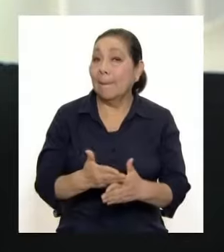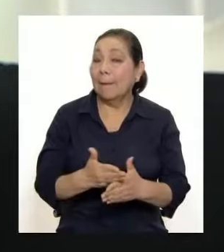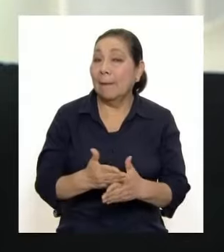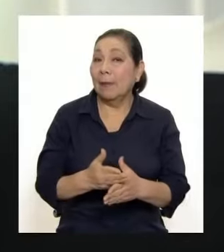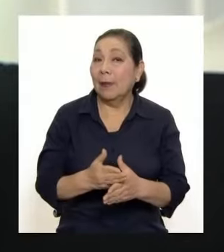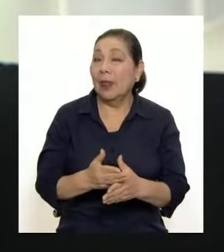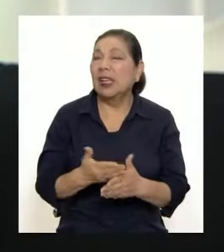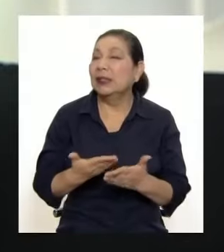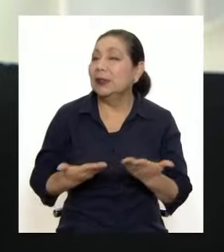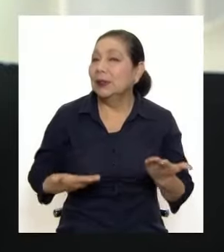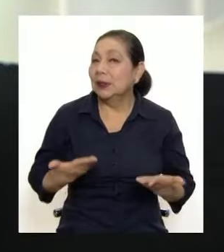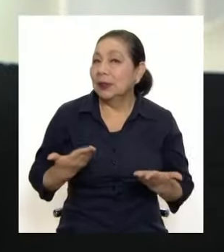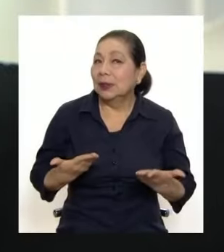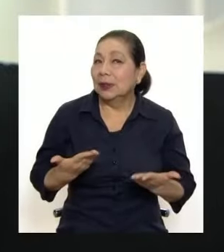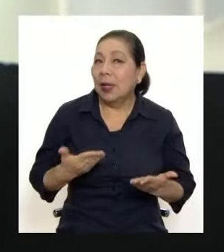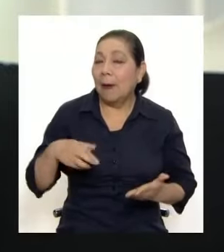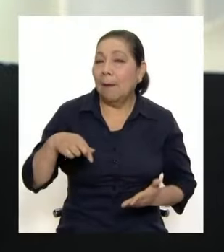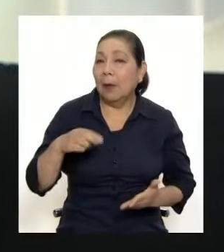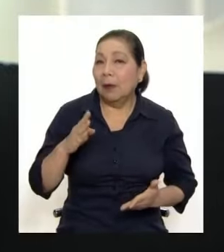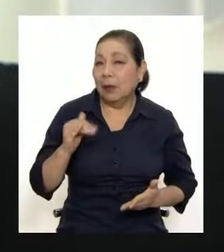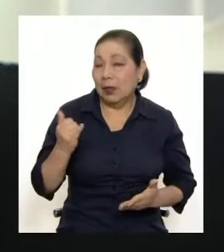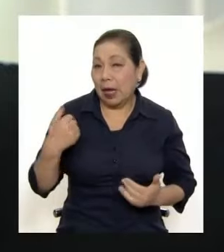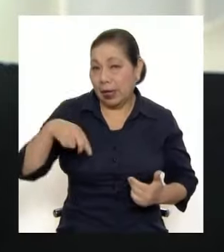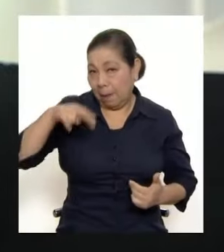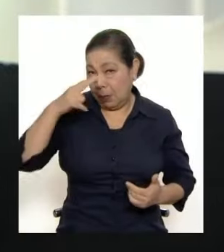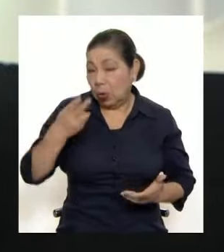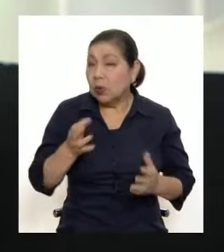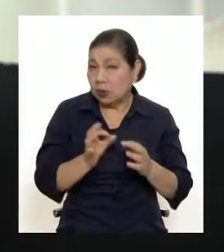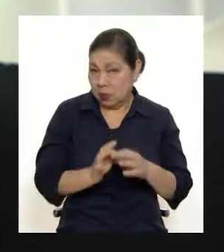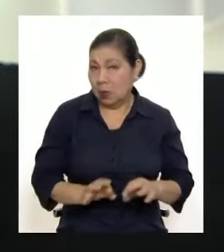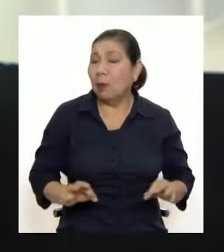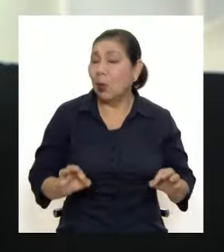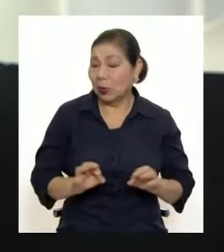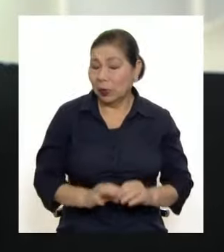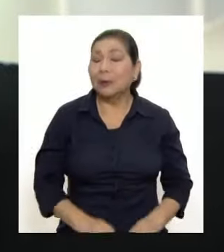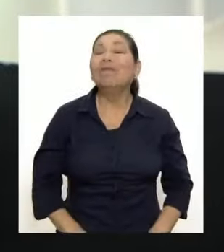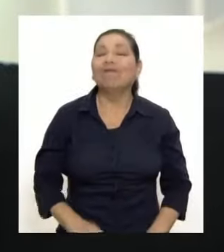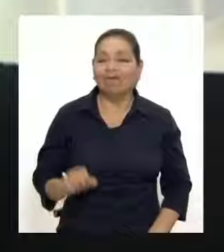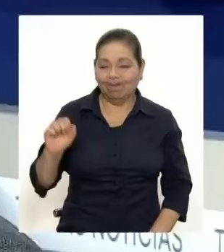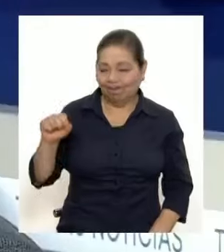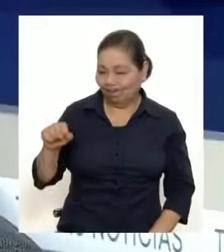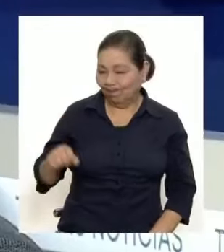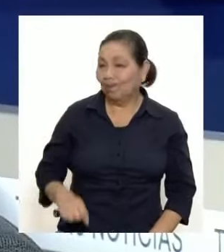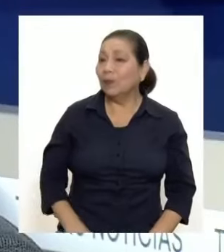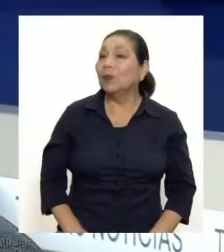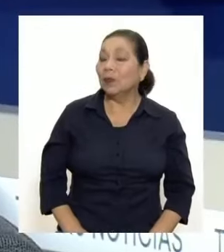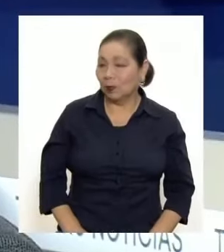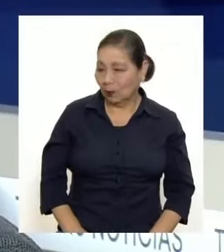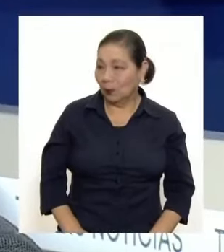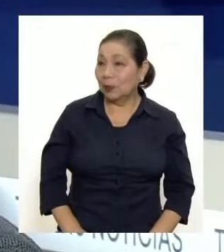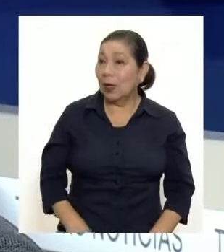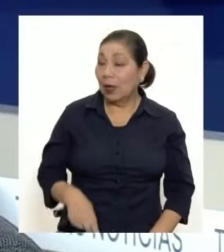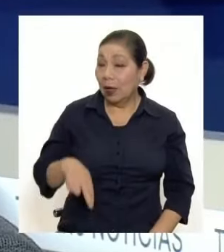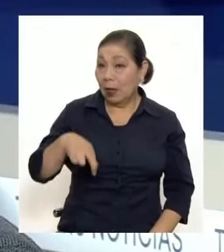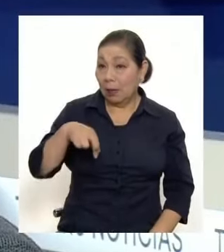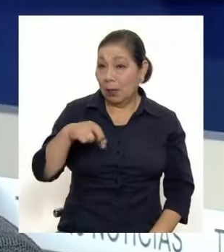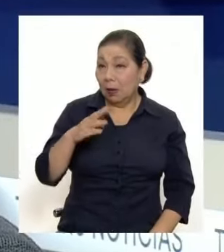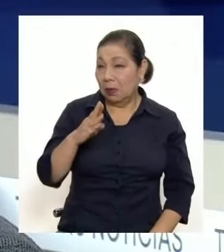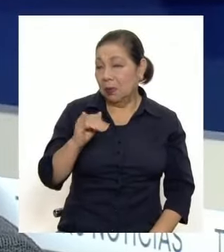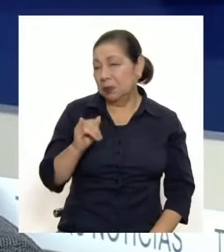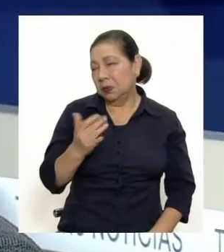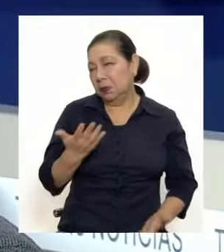este sector en lo que es el pbi nacional es importante sí eh la participación en el pbi